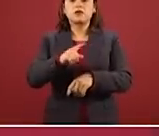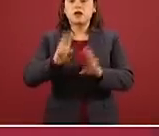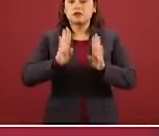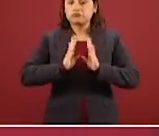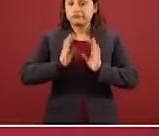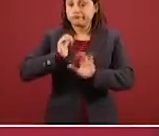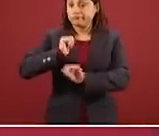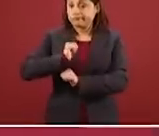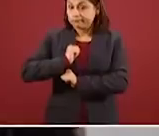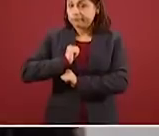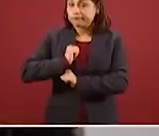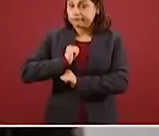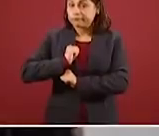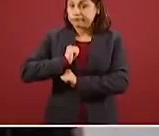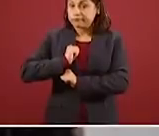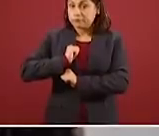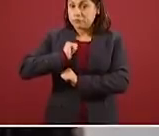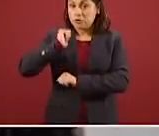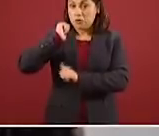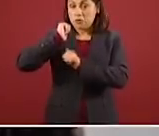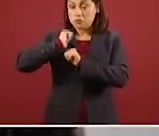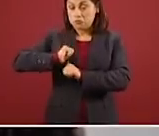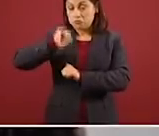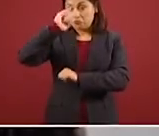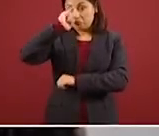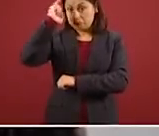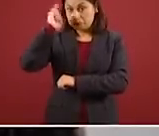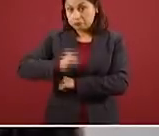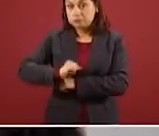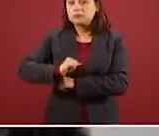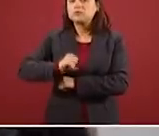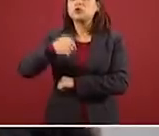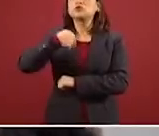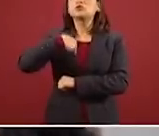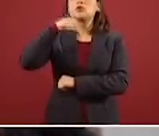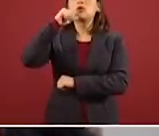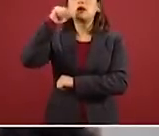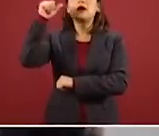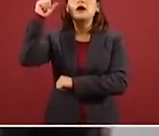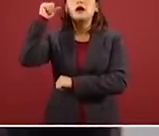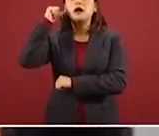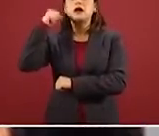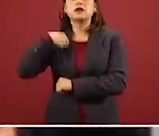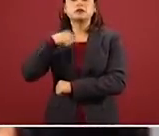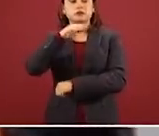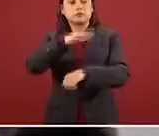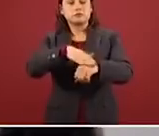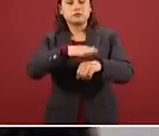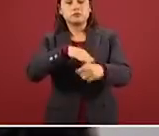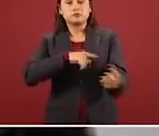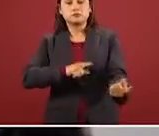hablé ayer mismo con el general Sandoval